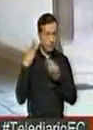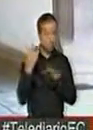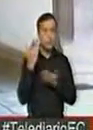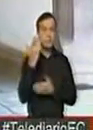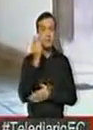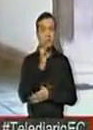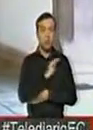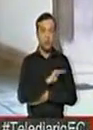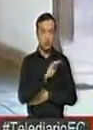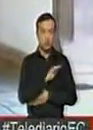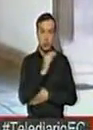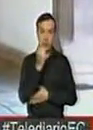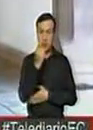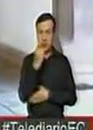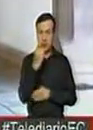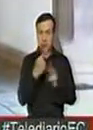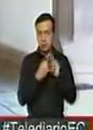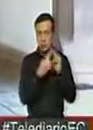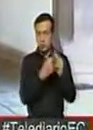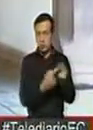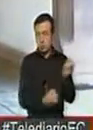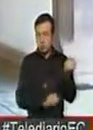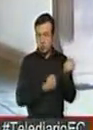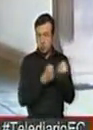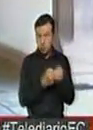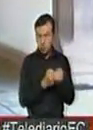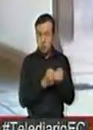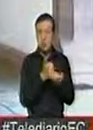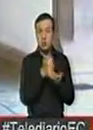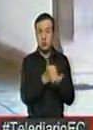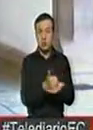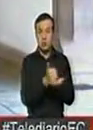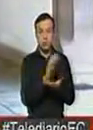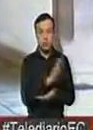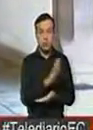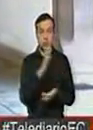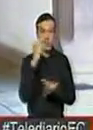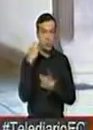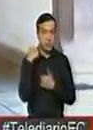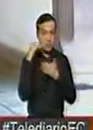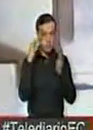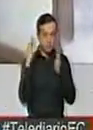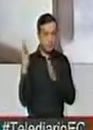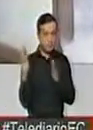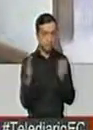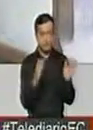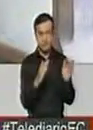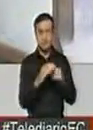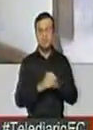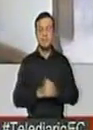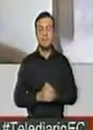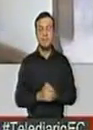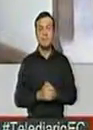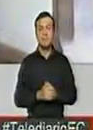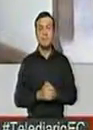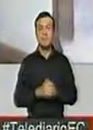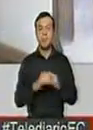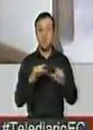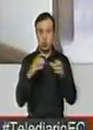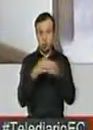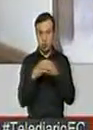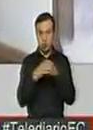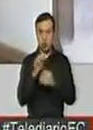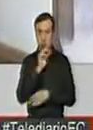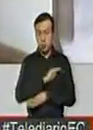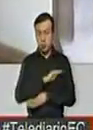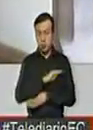créditos subsidiados para cubrir otras competencias que recaen en los gobiernos autónomos descentralizados. También la AME sugirió